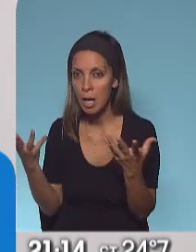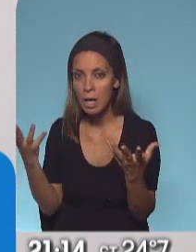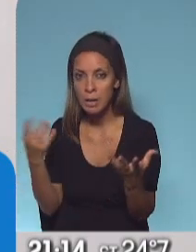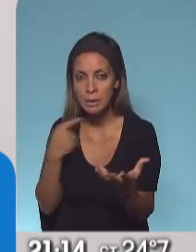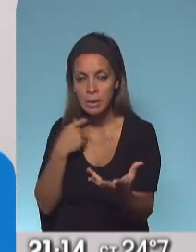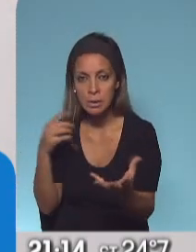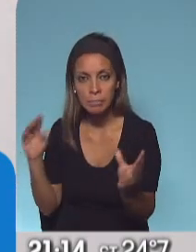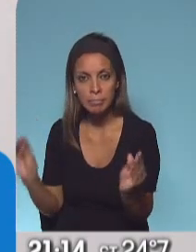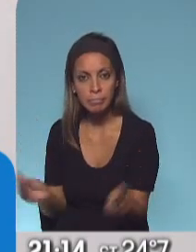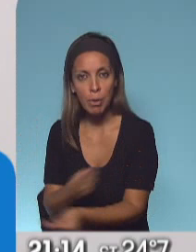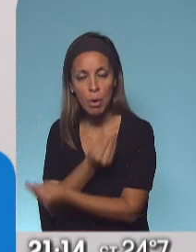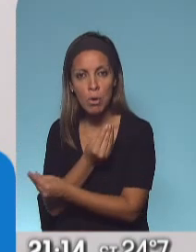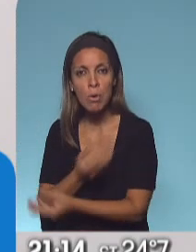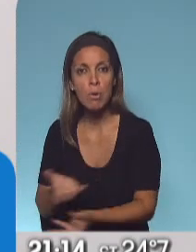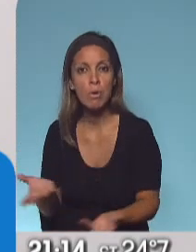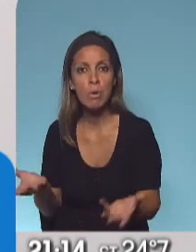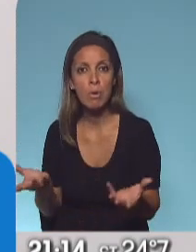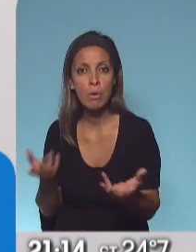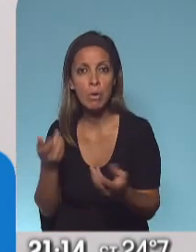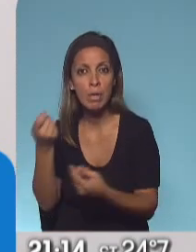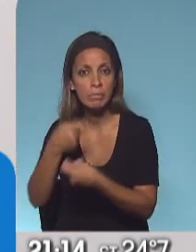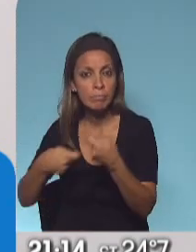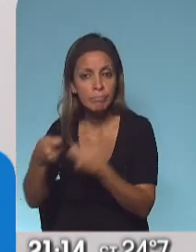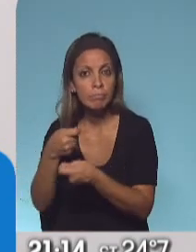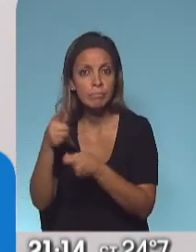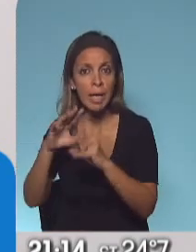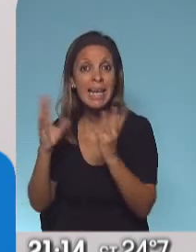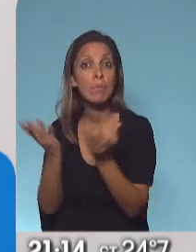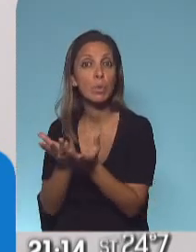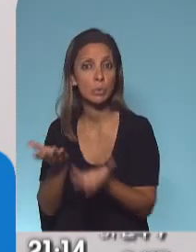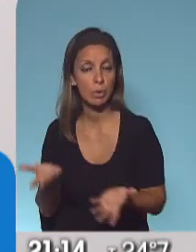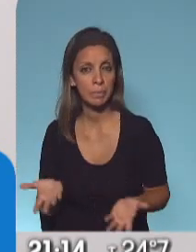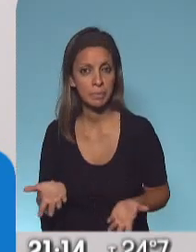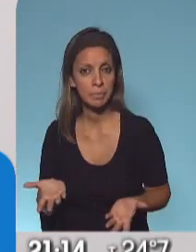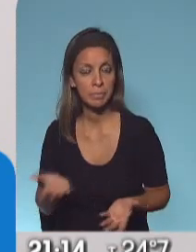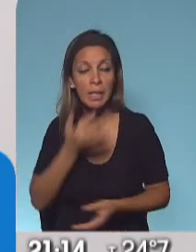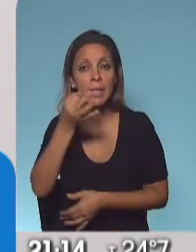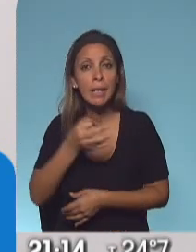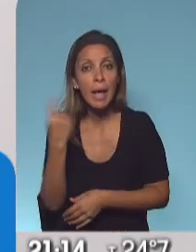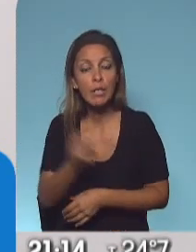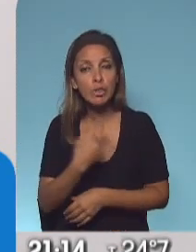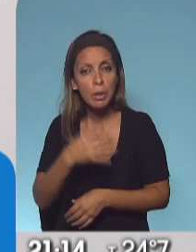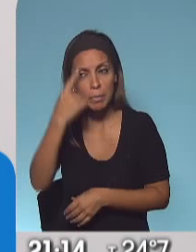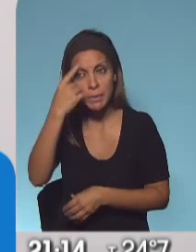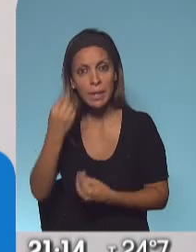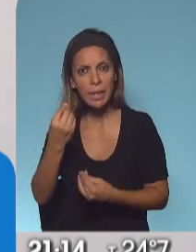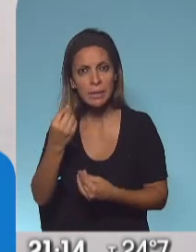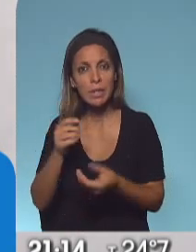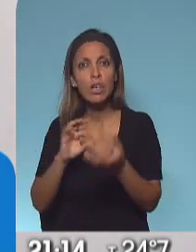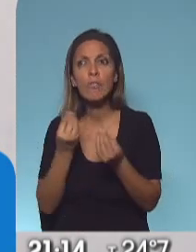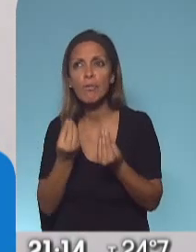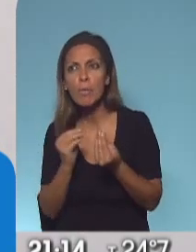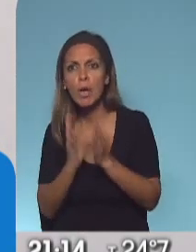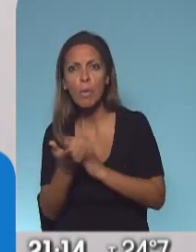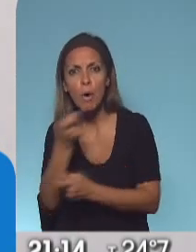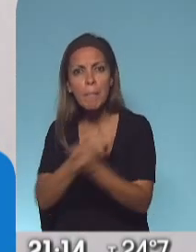derrumban en las bolsas del mundo. En verdad lo que nosotros tenemos que revisar es cómo funciona el mundo. Y lo que tenemos que ponernos